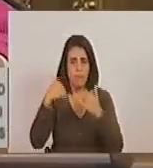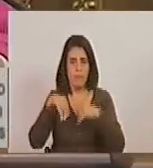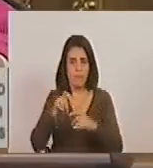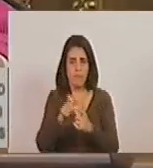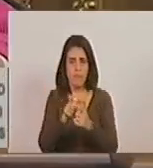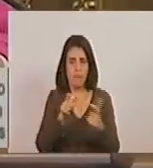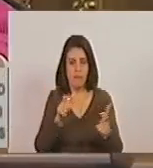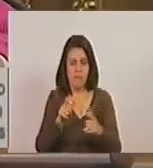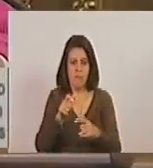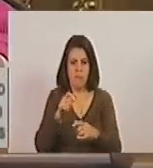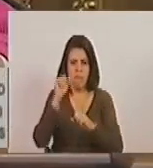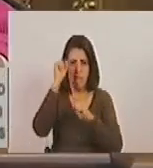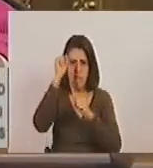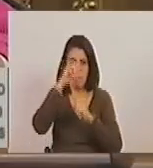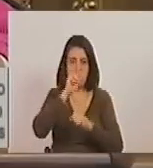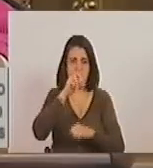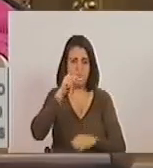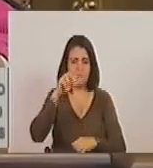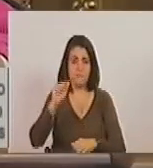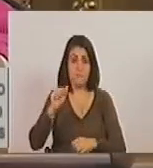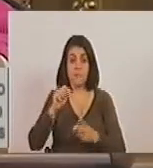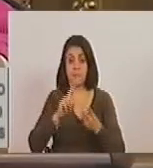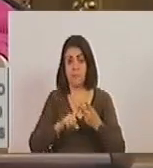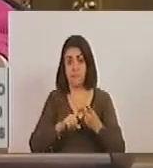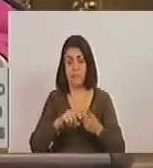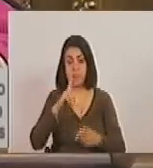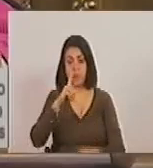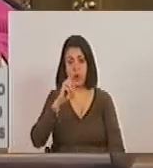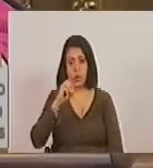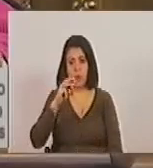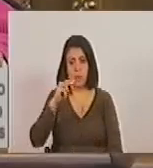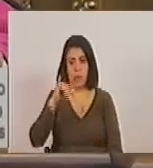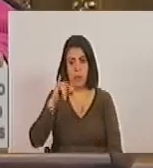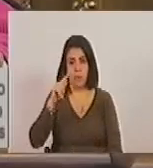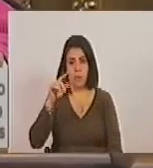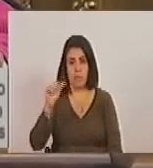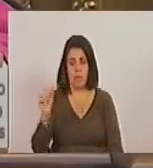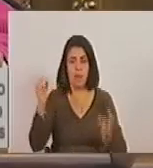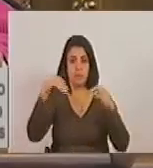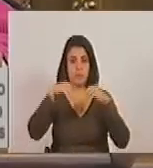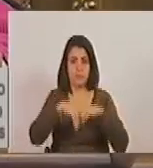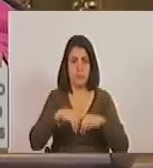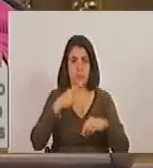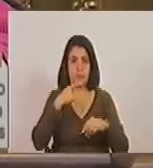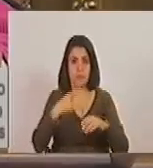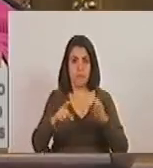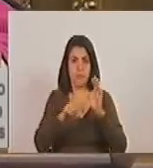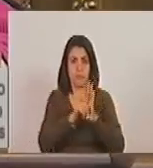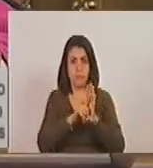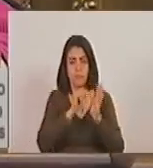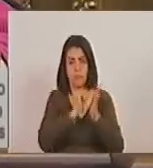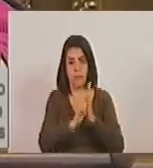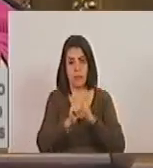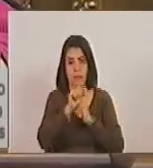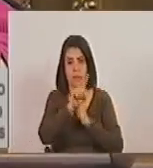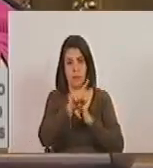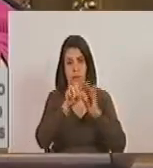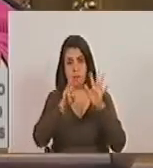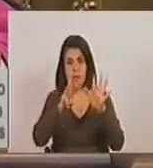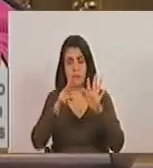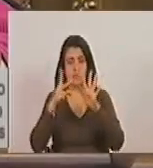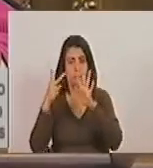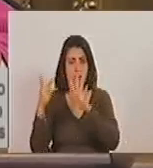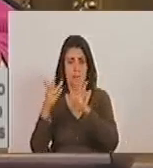Prieto y las heroínas Ana María Campos y Domitila Flores, de conformidad con lo establecido en el artículo